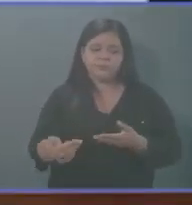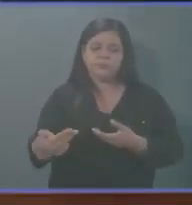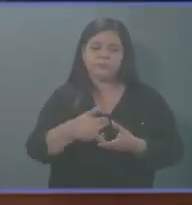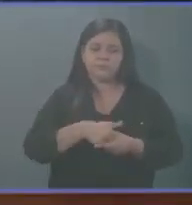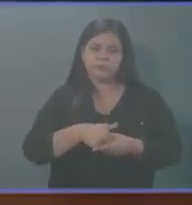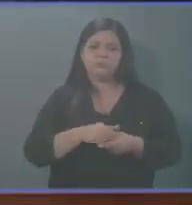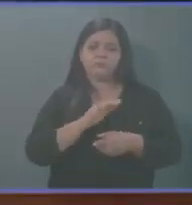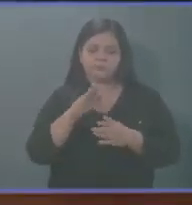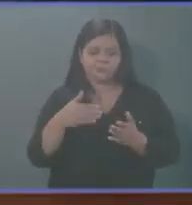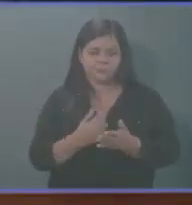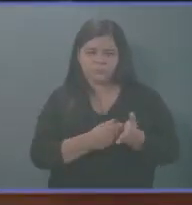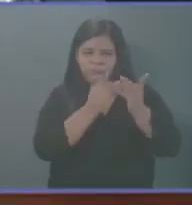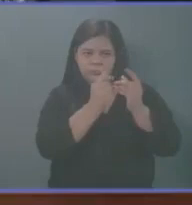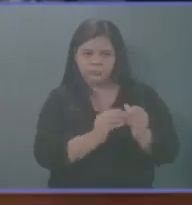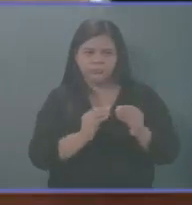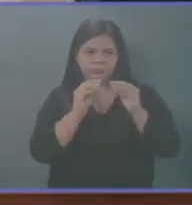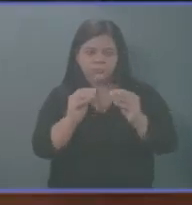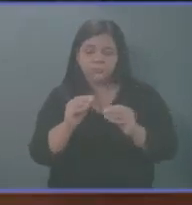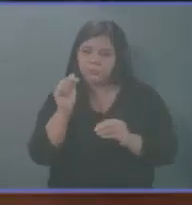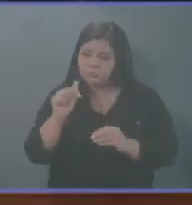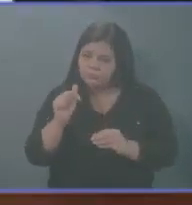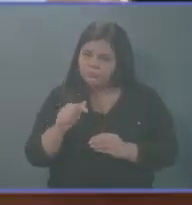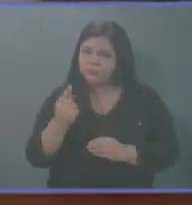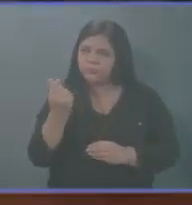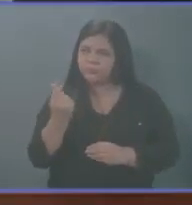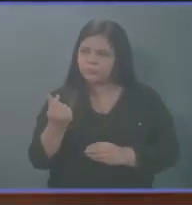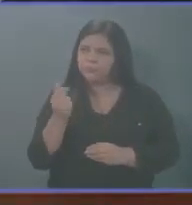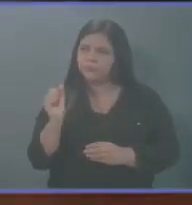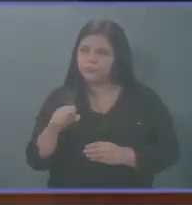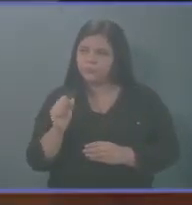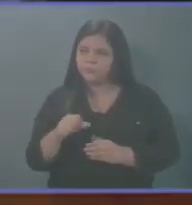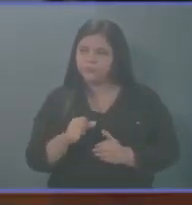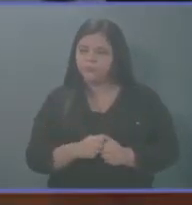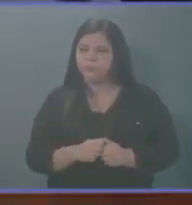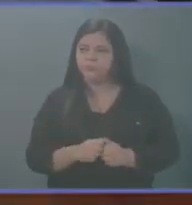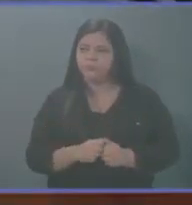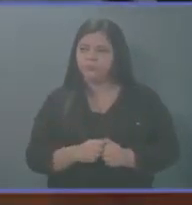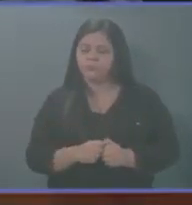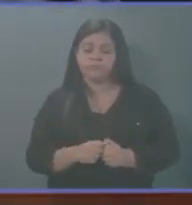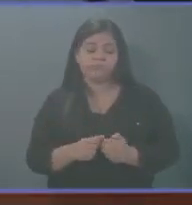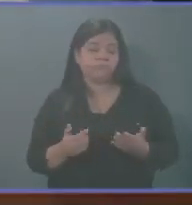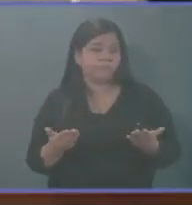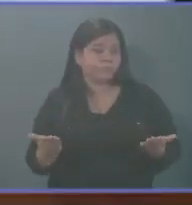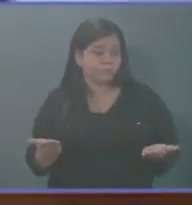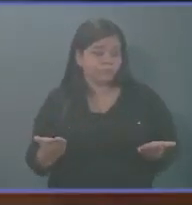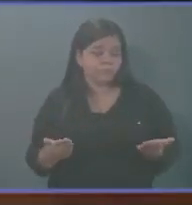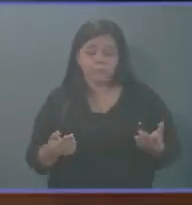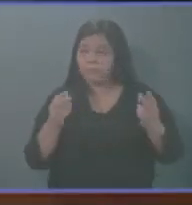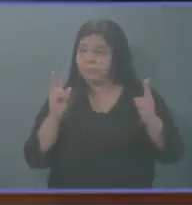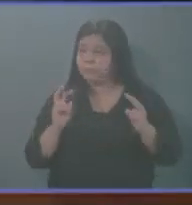destinar fondos para esto. De esos fondos se habla, pero al final el tema